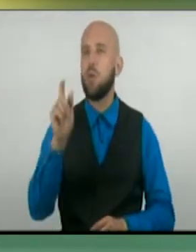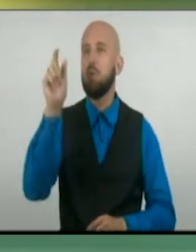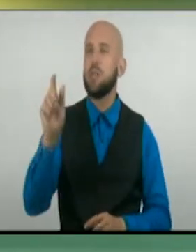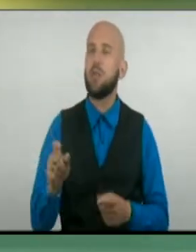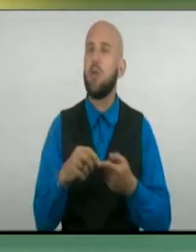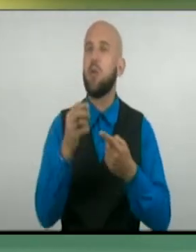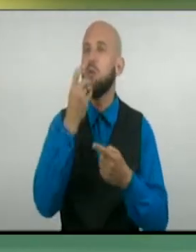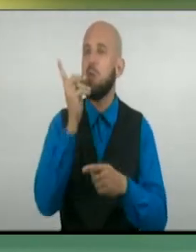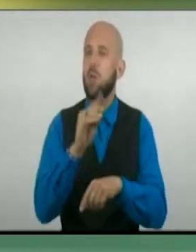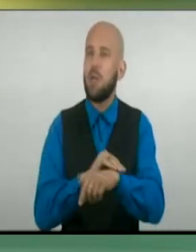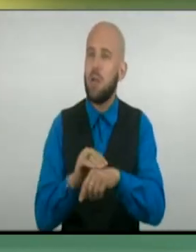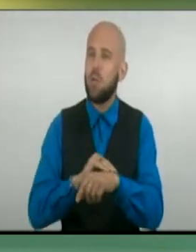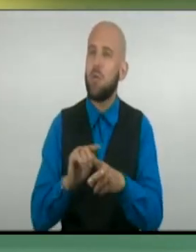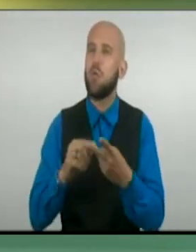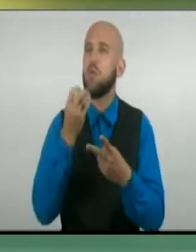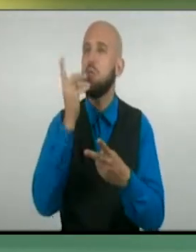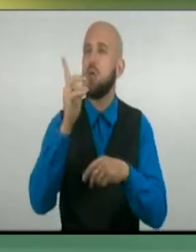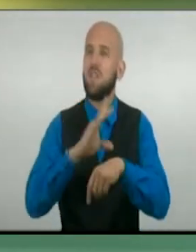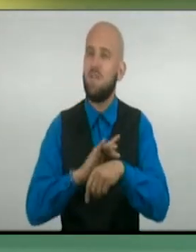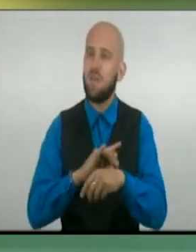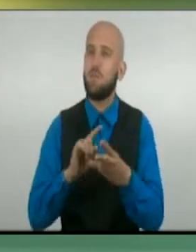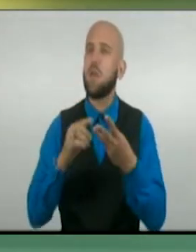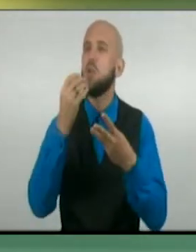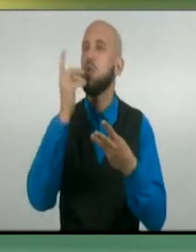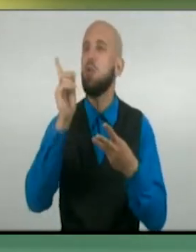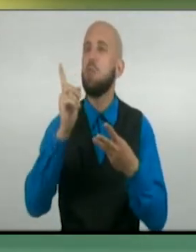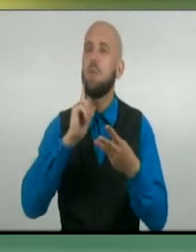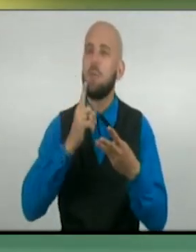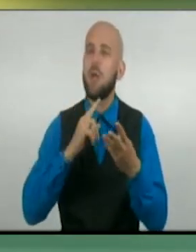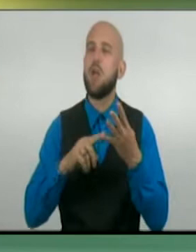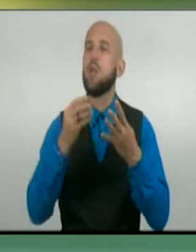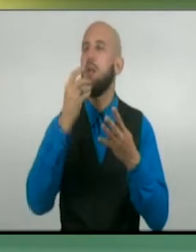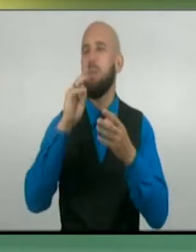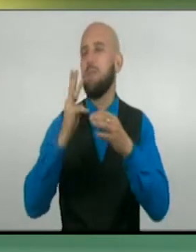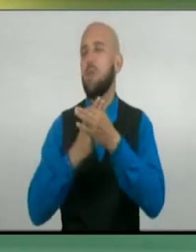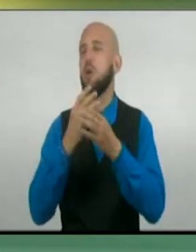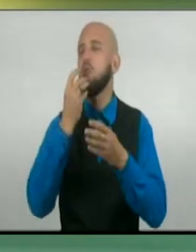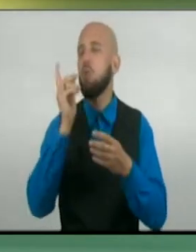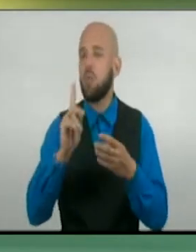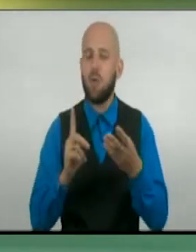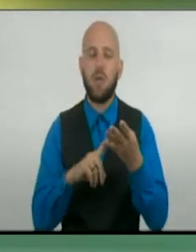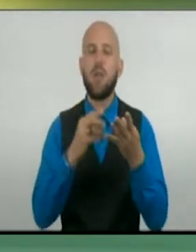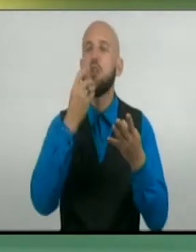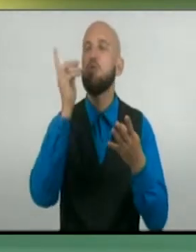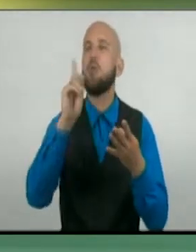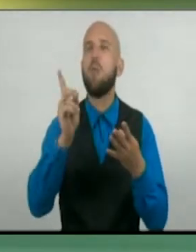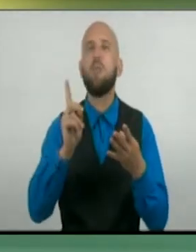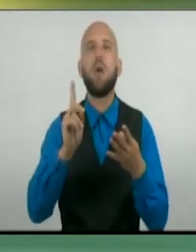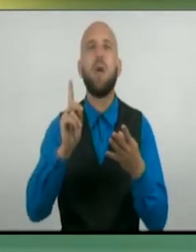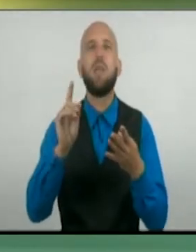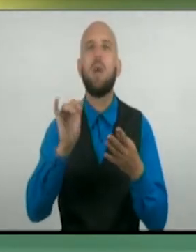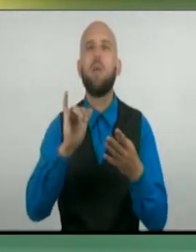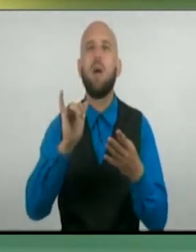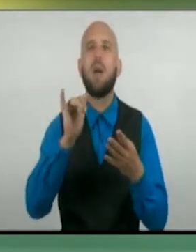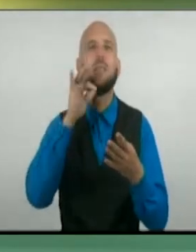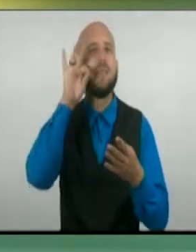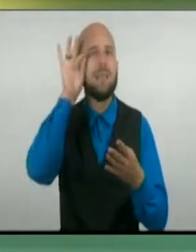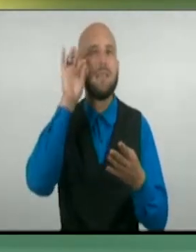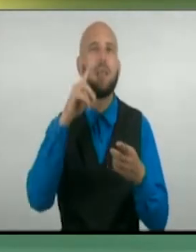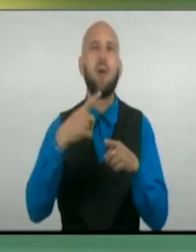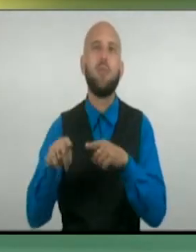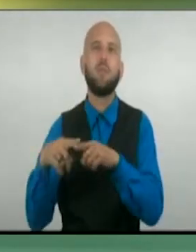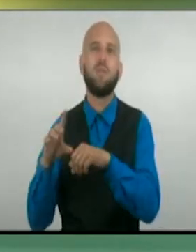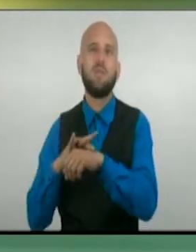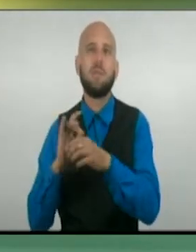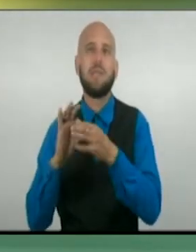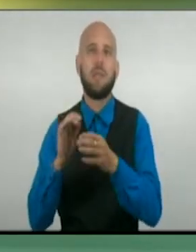debe tener una persona para poder donar su sangre luego que esta acto para realizar